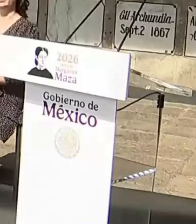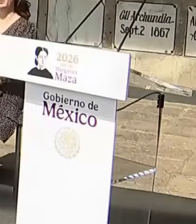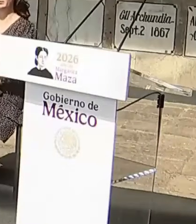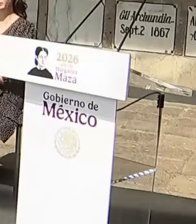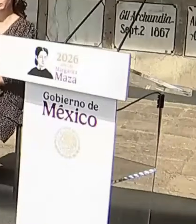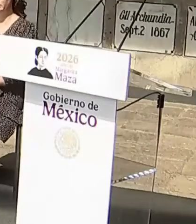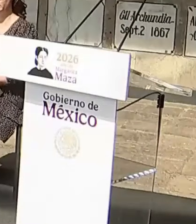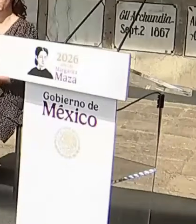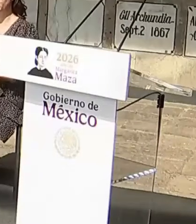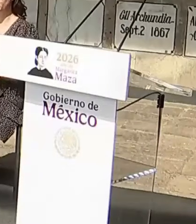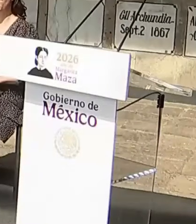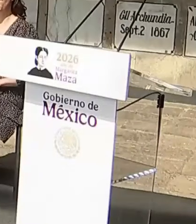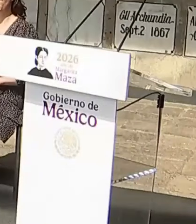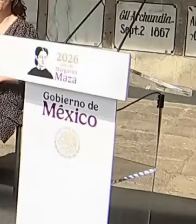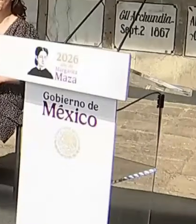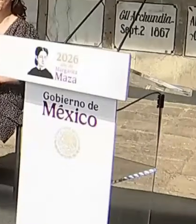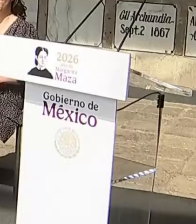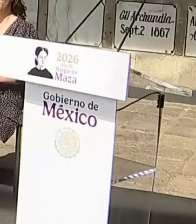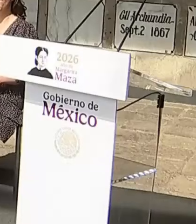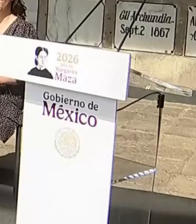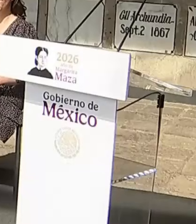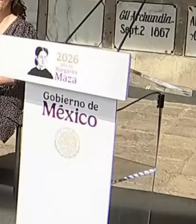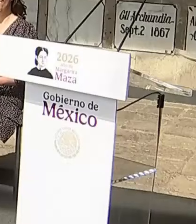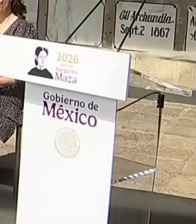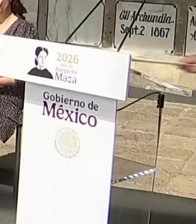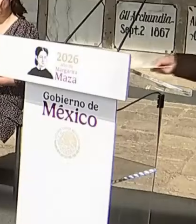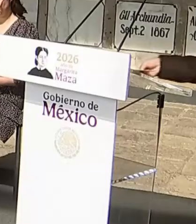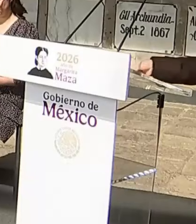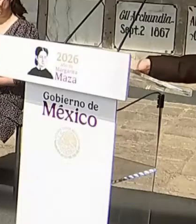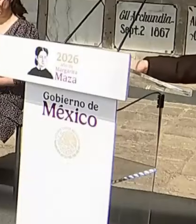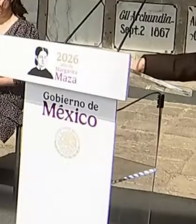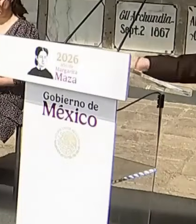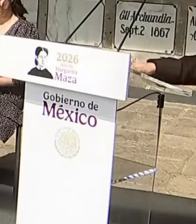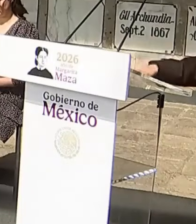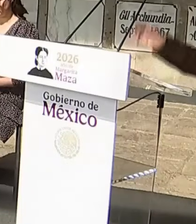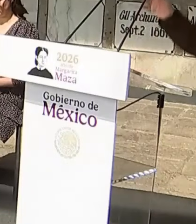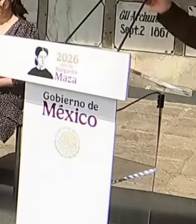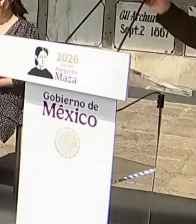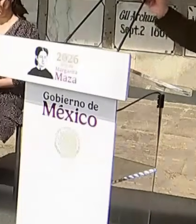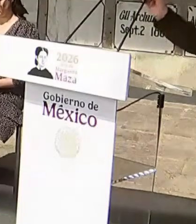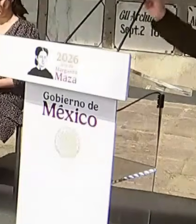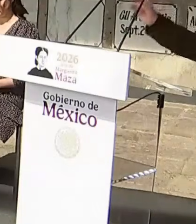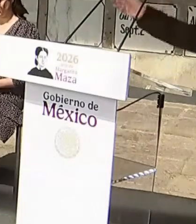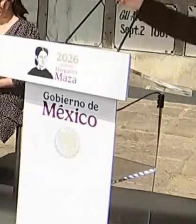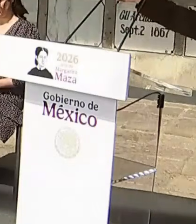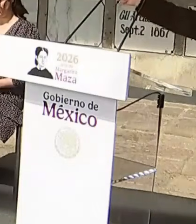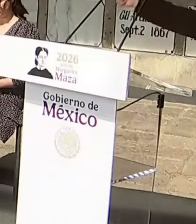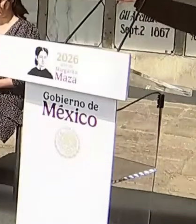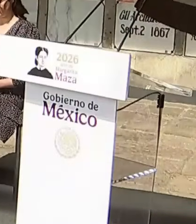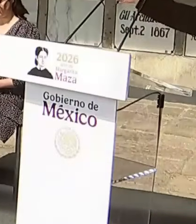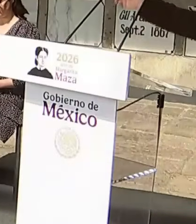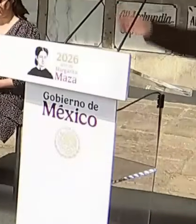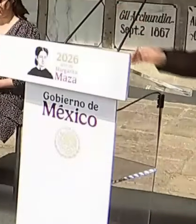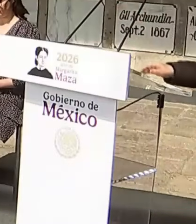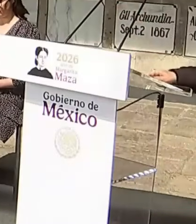Hace uso de la palabra la licenciada Clara Brugada Molina, jefa de gobierno de la Ciudad de México.